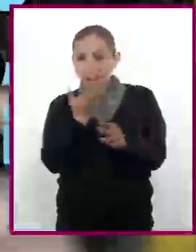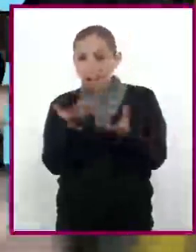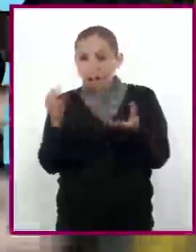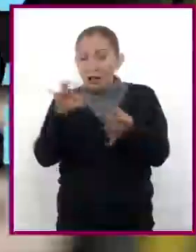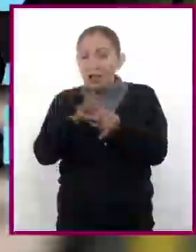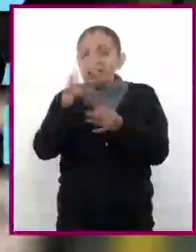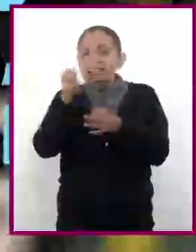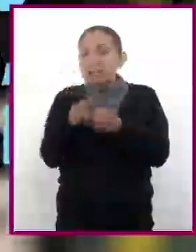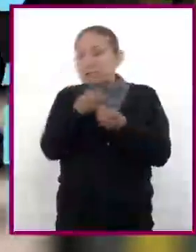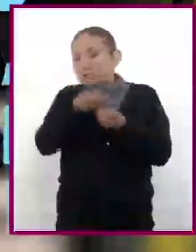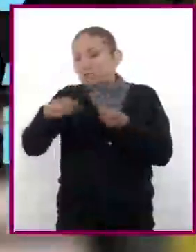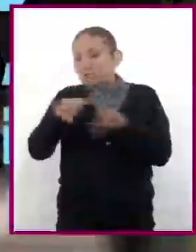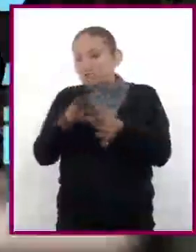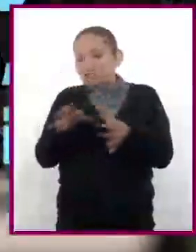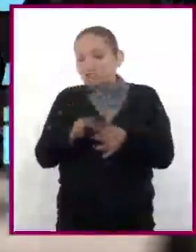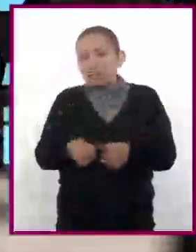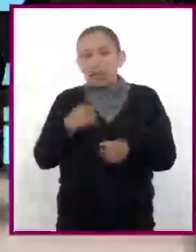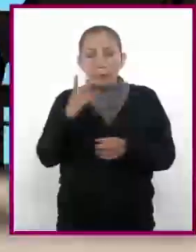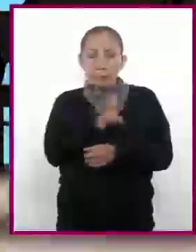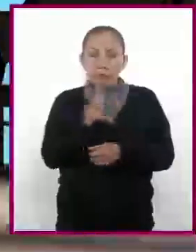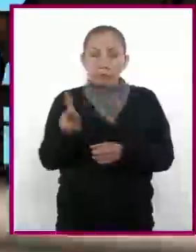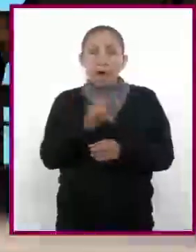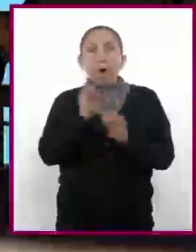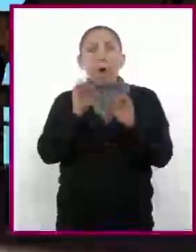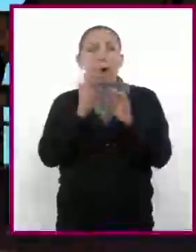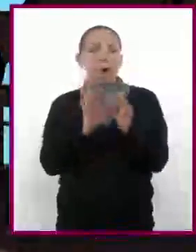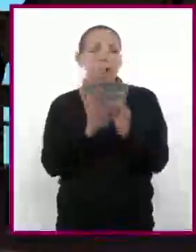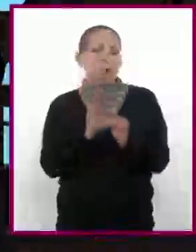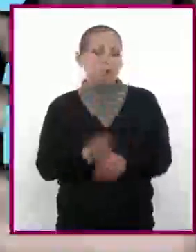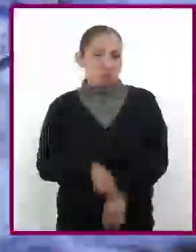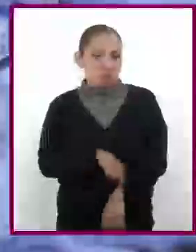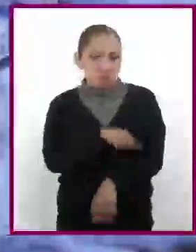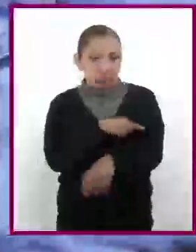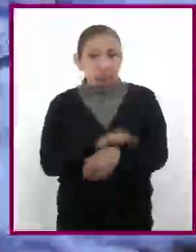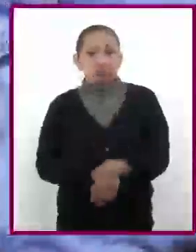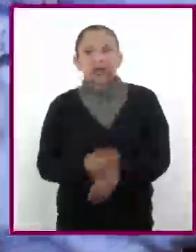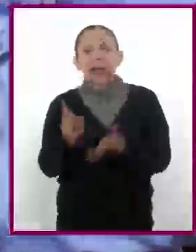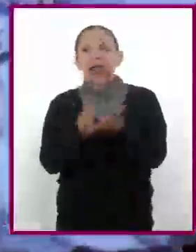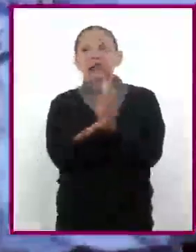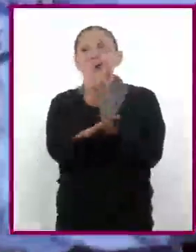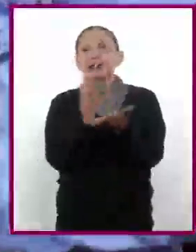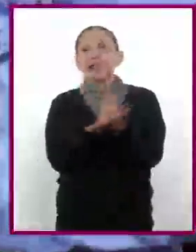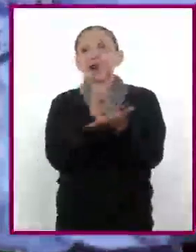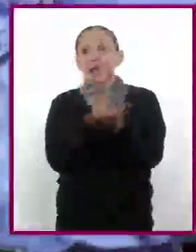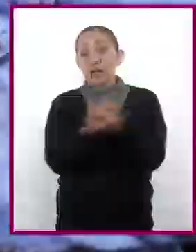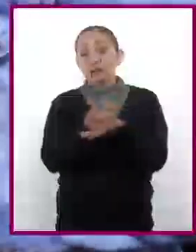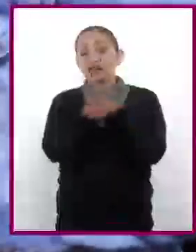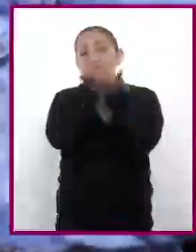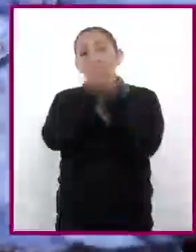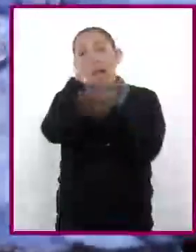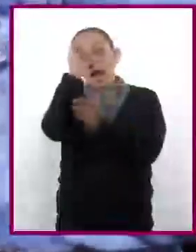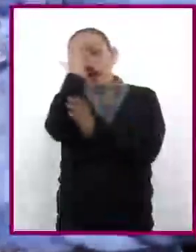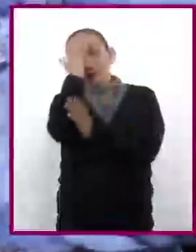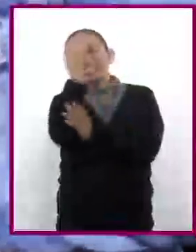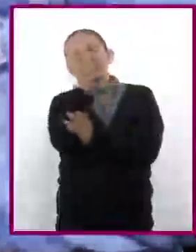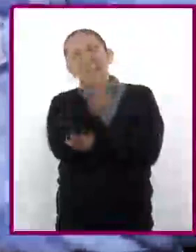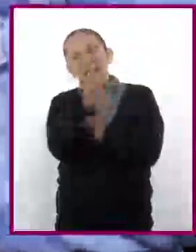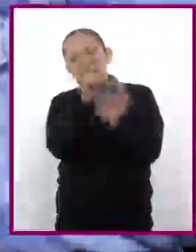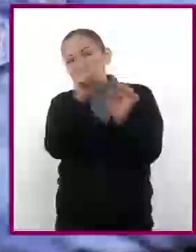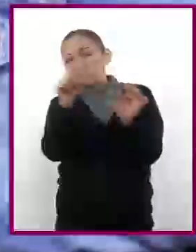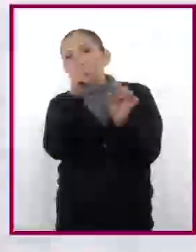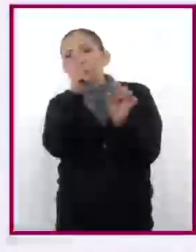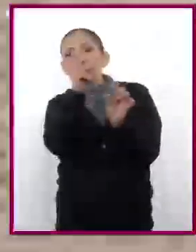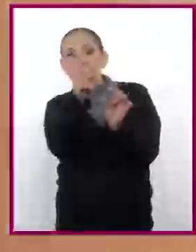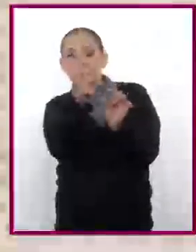acompañada de su definición, equivalencia o explicación. Los diccionarios son útiles para conocer la definición de